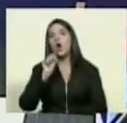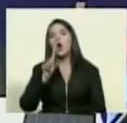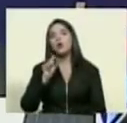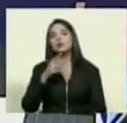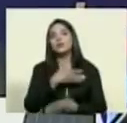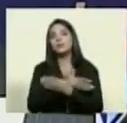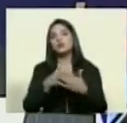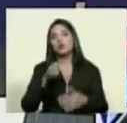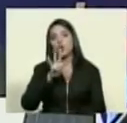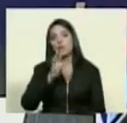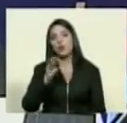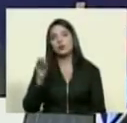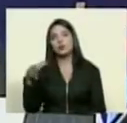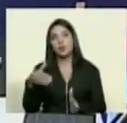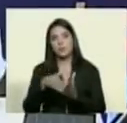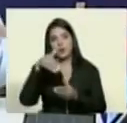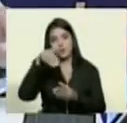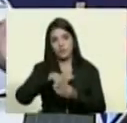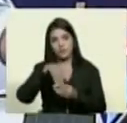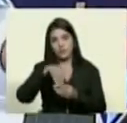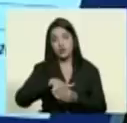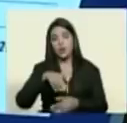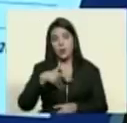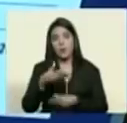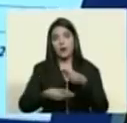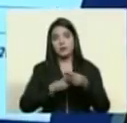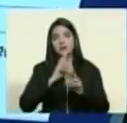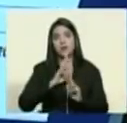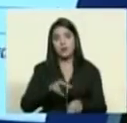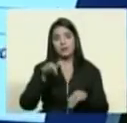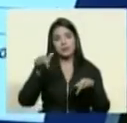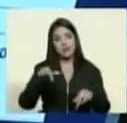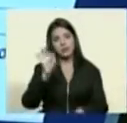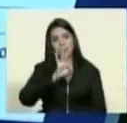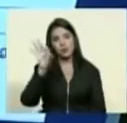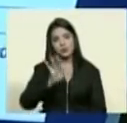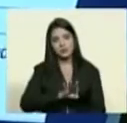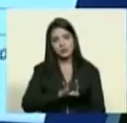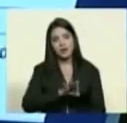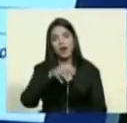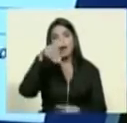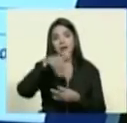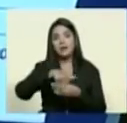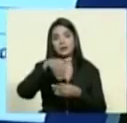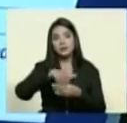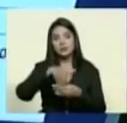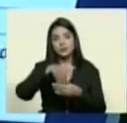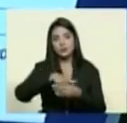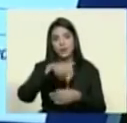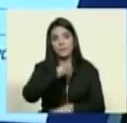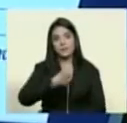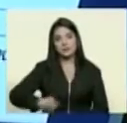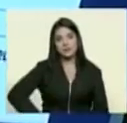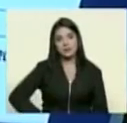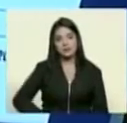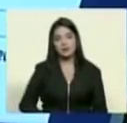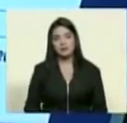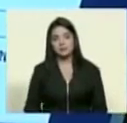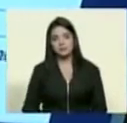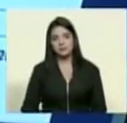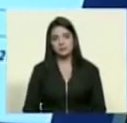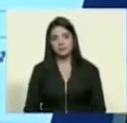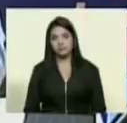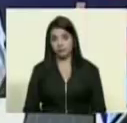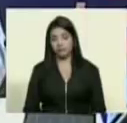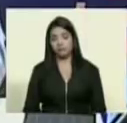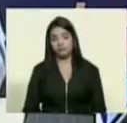votos. Si hiciéramos la proyección de este resultado, de este porcentaje, a una elección presidencial.